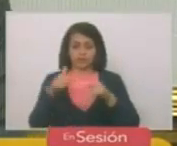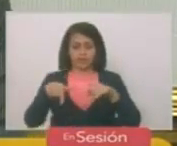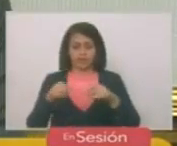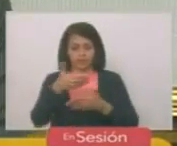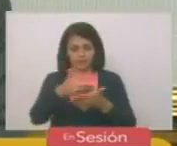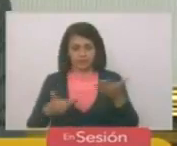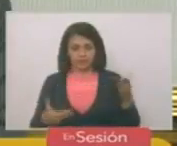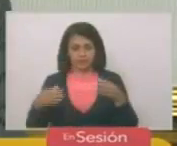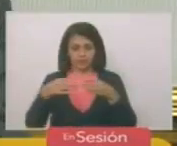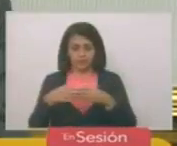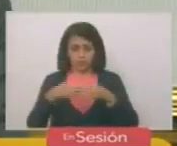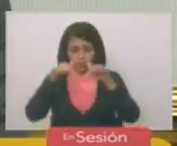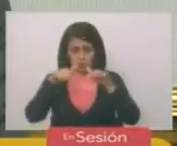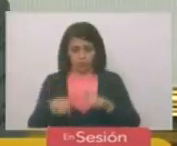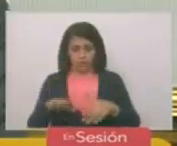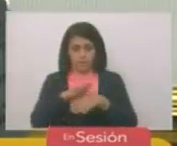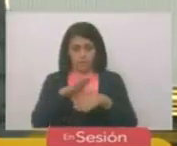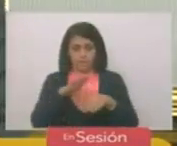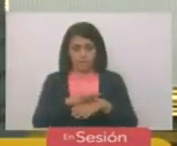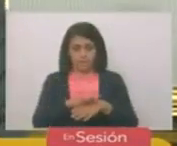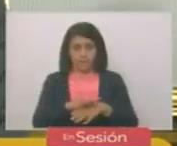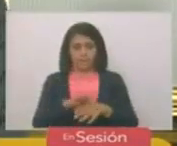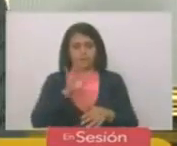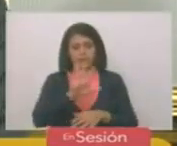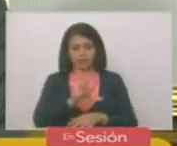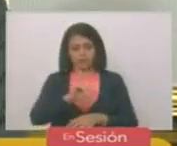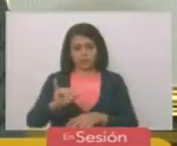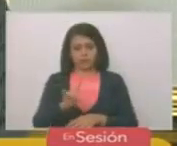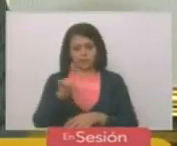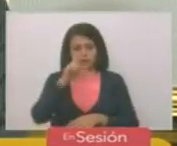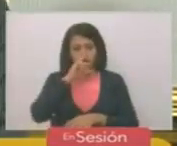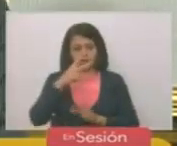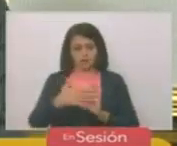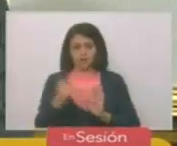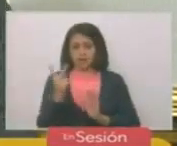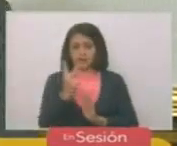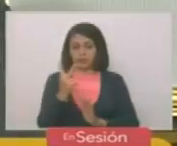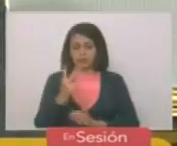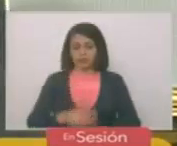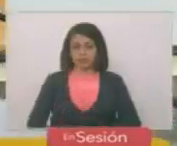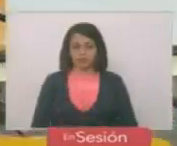de la sesión solemne del martes 5 de julio de 2022.